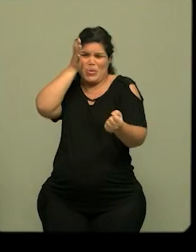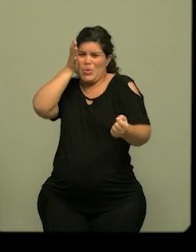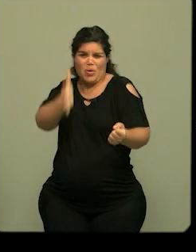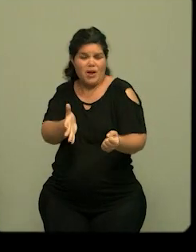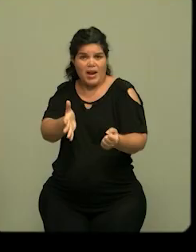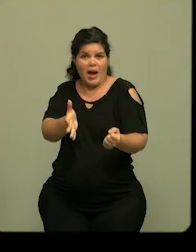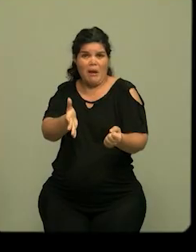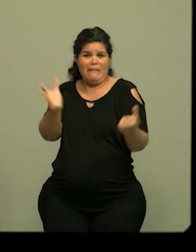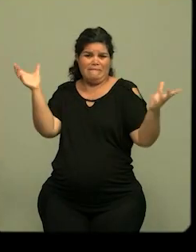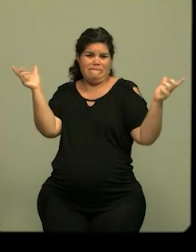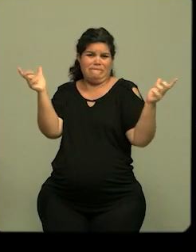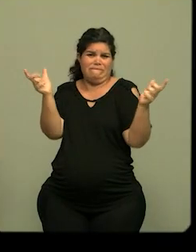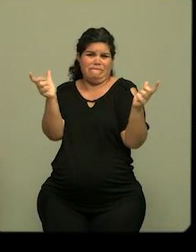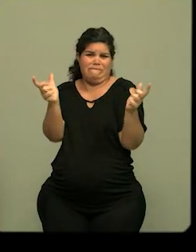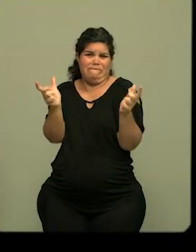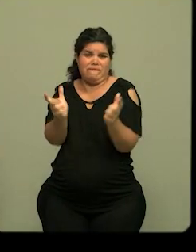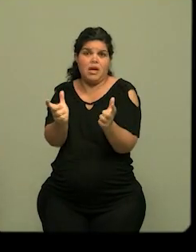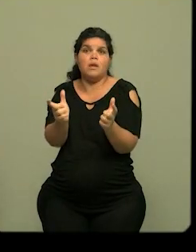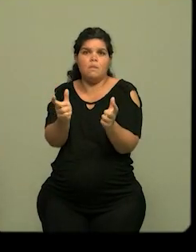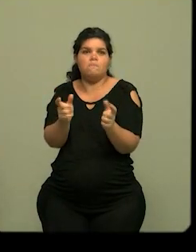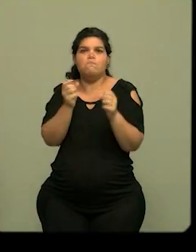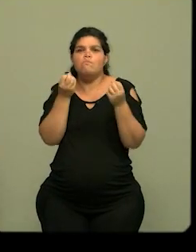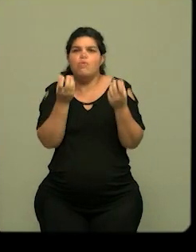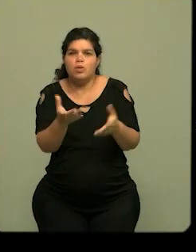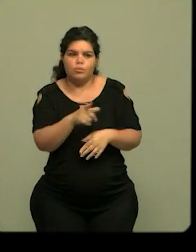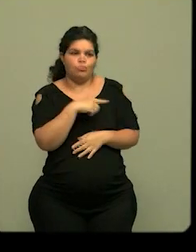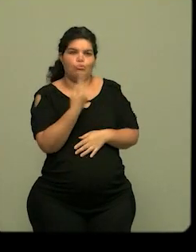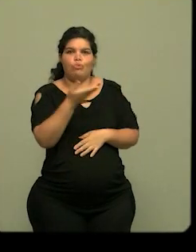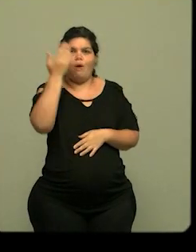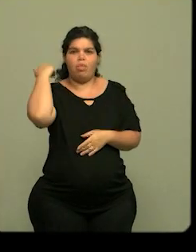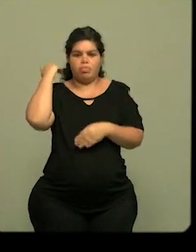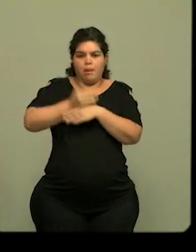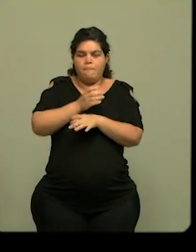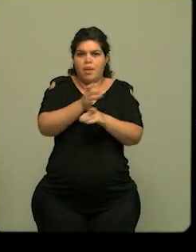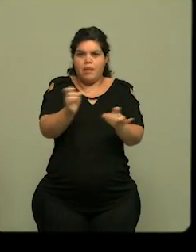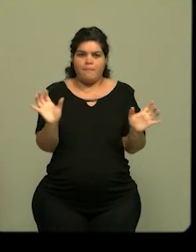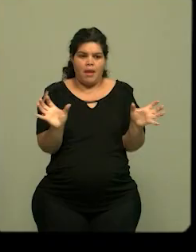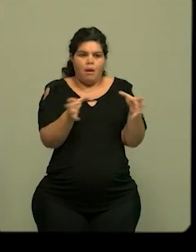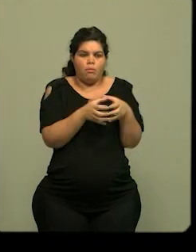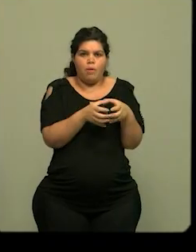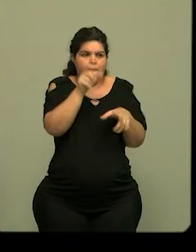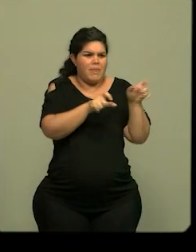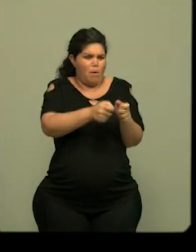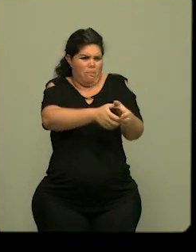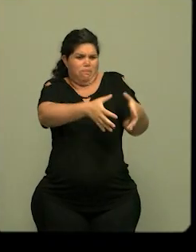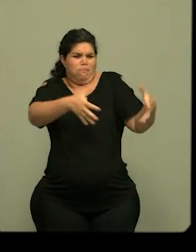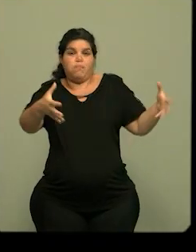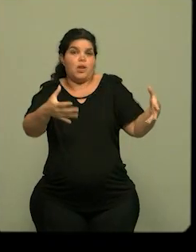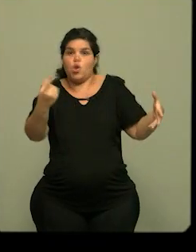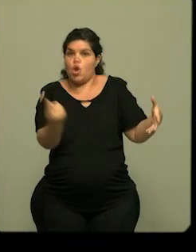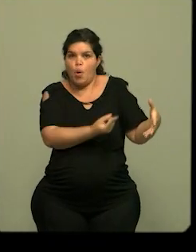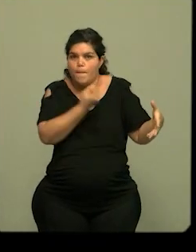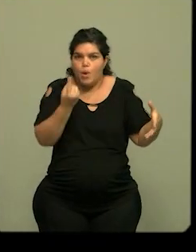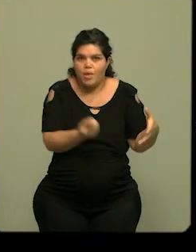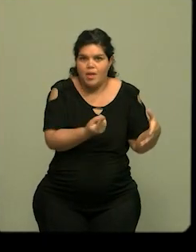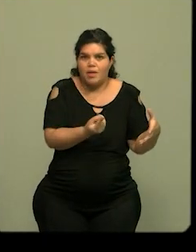o cuidados con esto de que no nos juntáramos no nos aglomeráramos en otros lugares donde haya más gente.